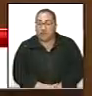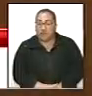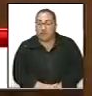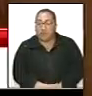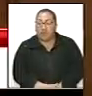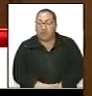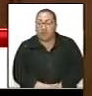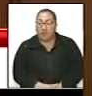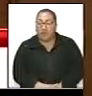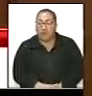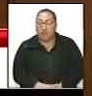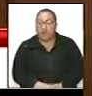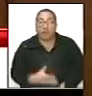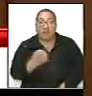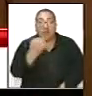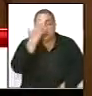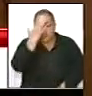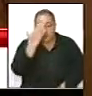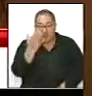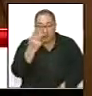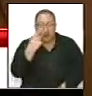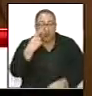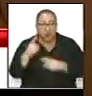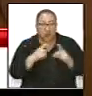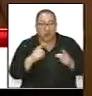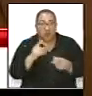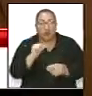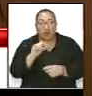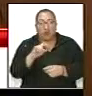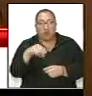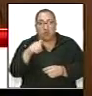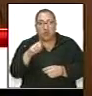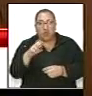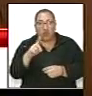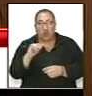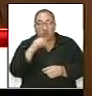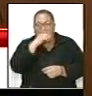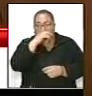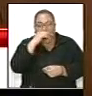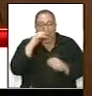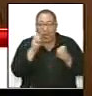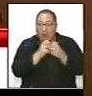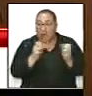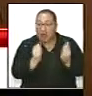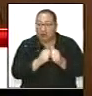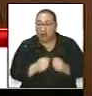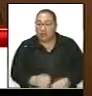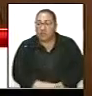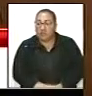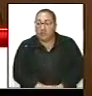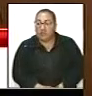Benavides Abanto, superintendente nacional de Educación Superior de SUNEDU, y al equipo que lo acompaña.